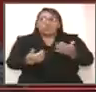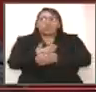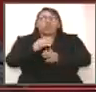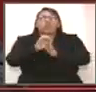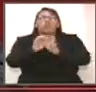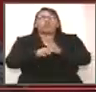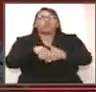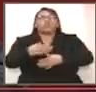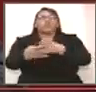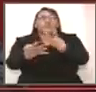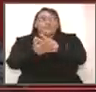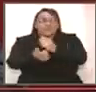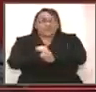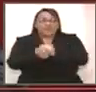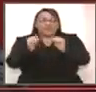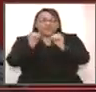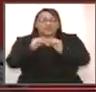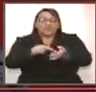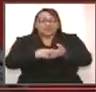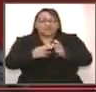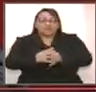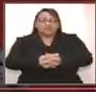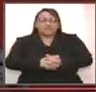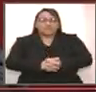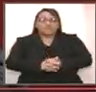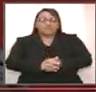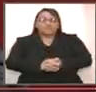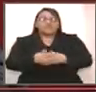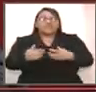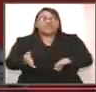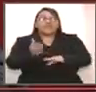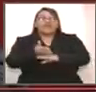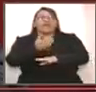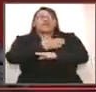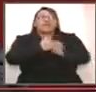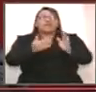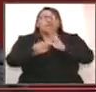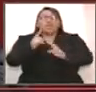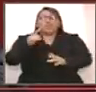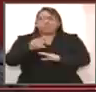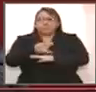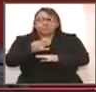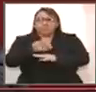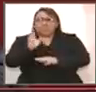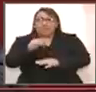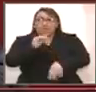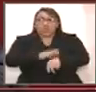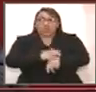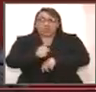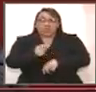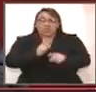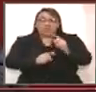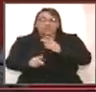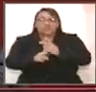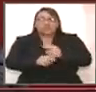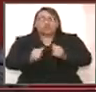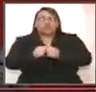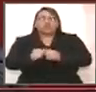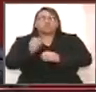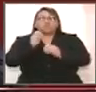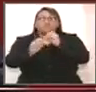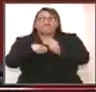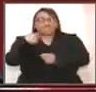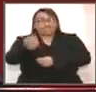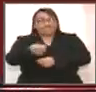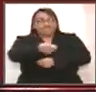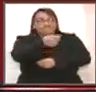Procesal Penal. Esta figura permitirá, en los casos donde se hayan presentado lesiones o homicidios culposos, asegurar la reparación civil